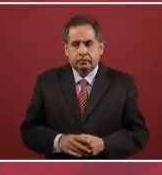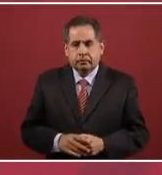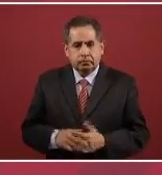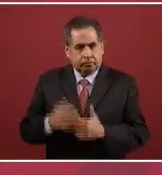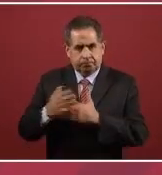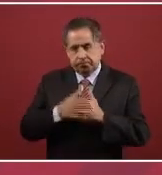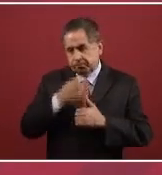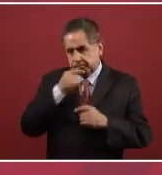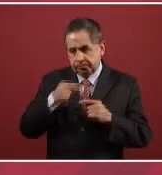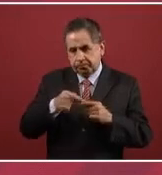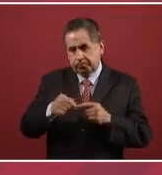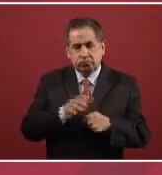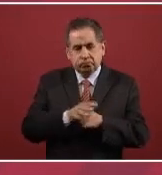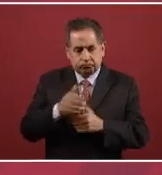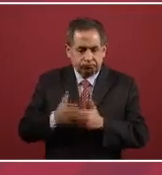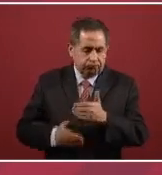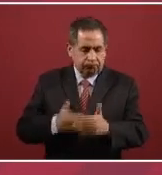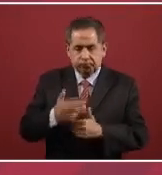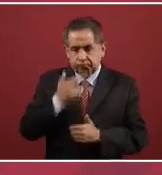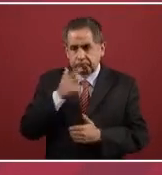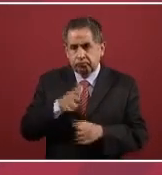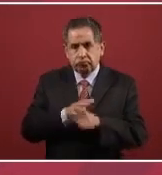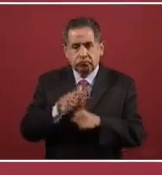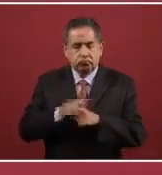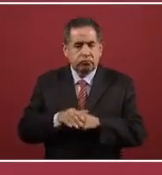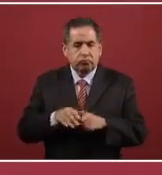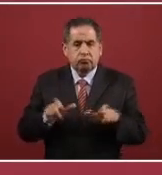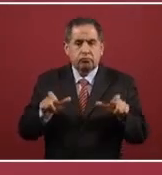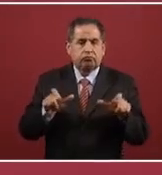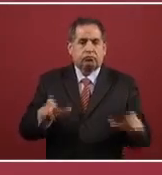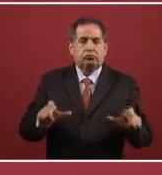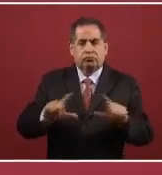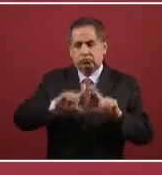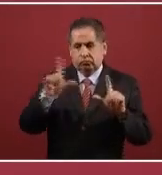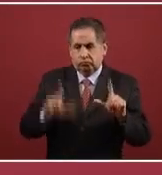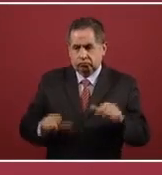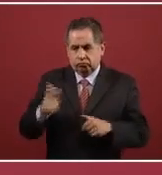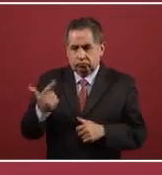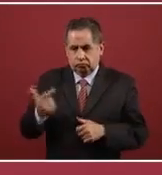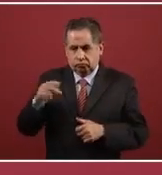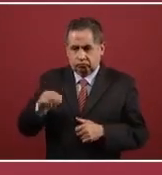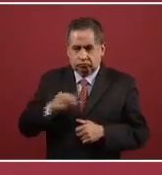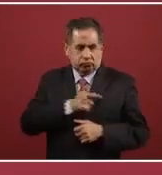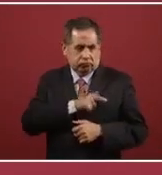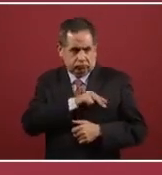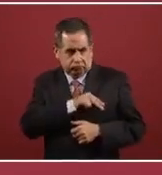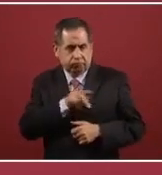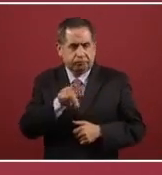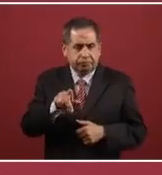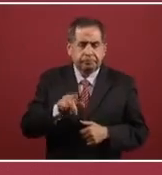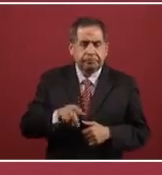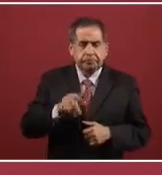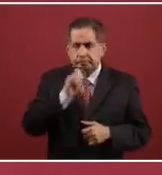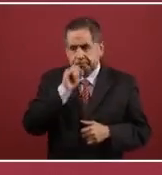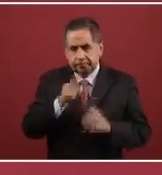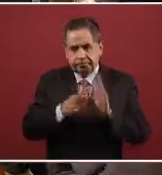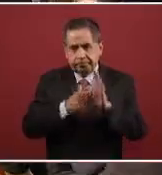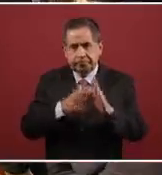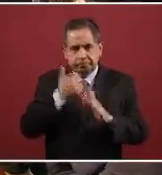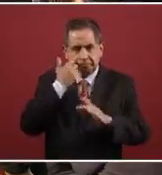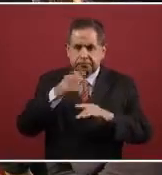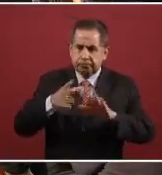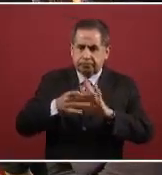pronto el avance que llevamos en cuanto a la Guardia Nacional y quiero que se